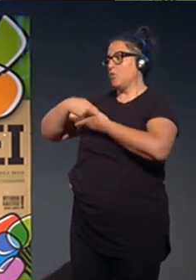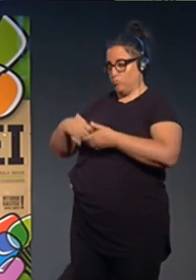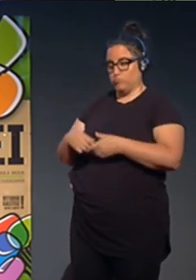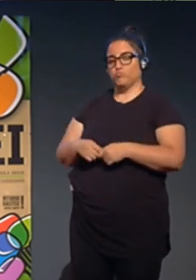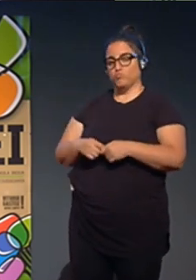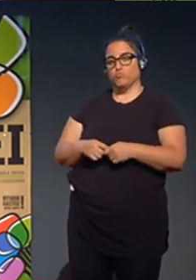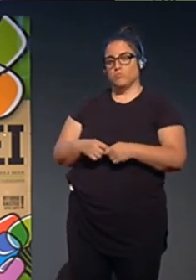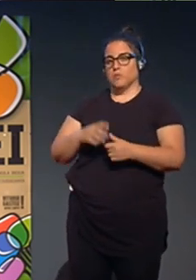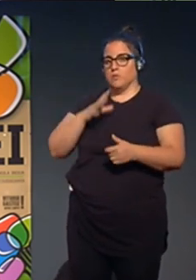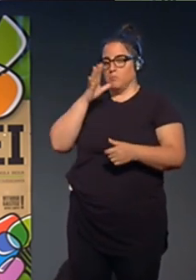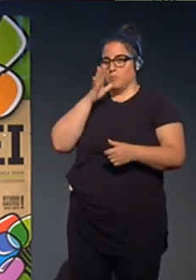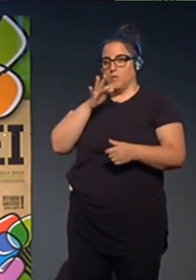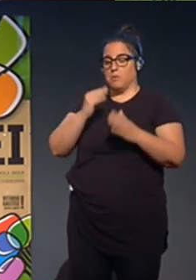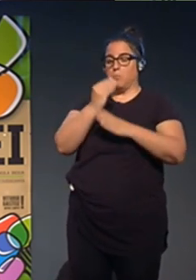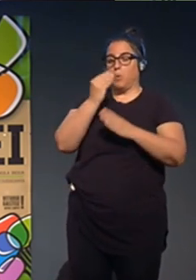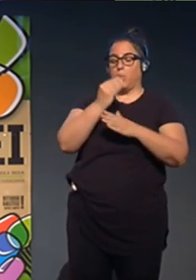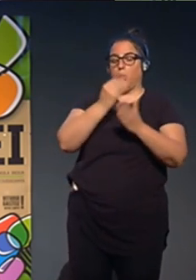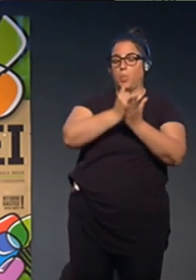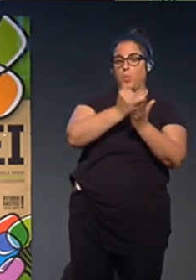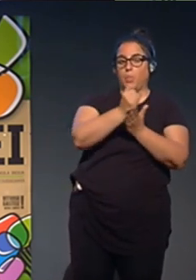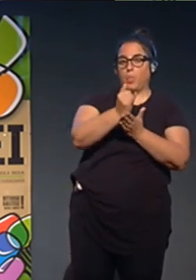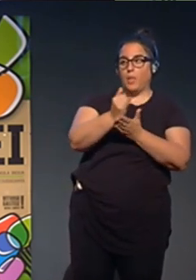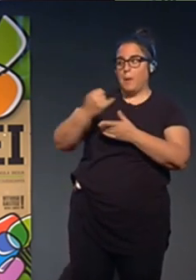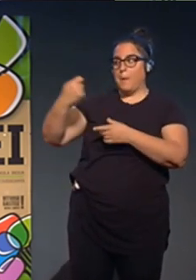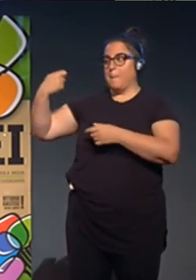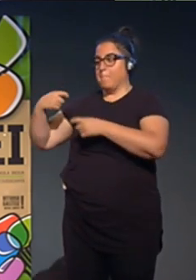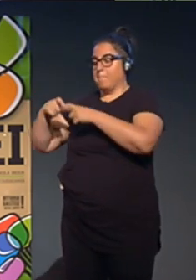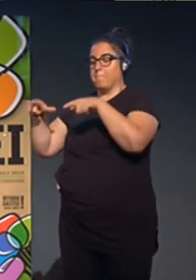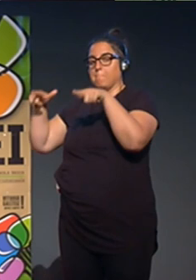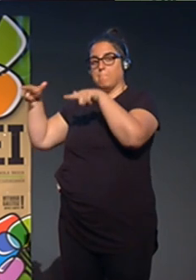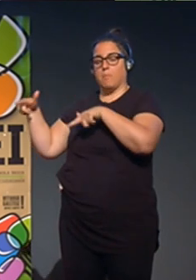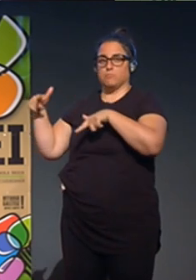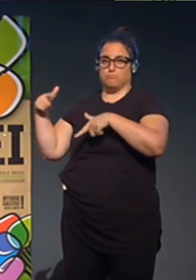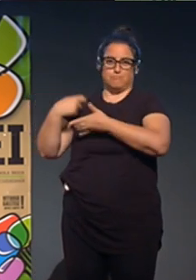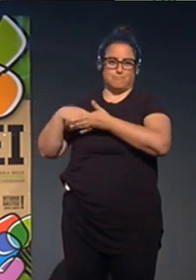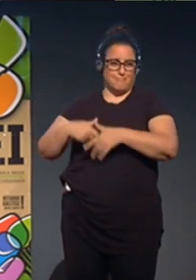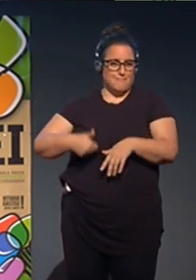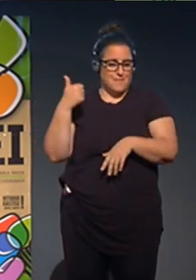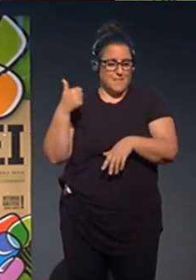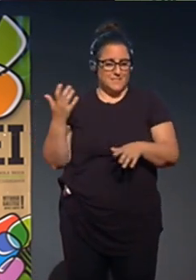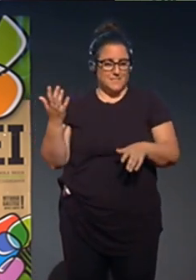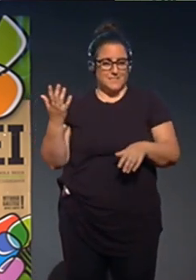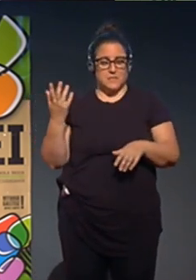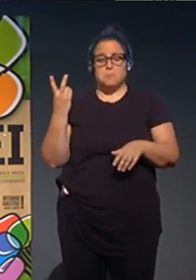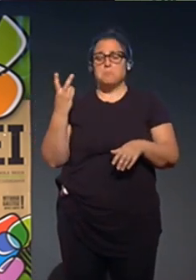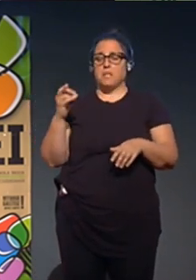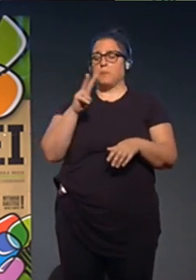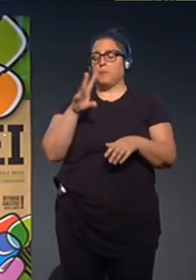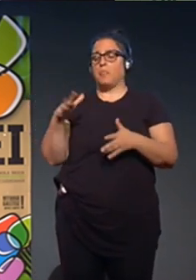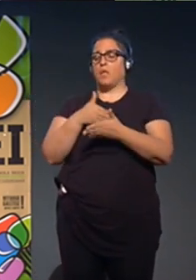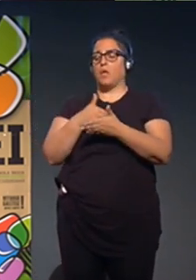pagan mucho más de lo que producía agrícol m la tierra El agricultor ve la gran solución y la alquila por 20 25